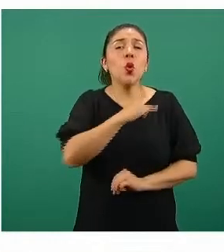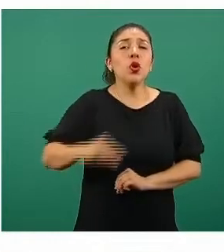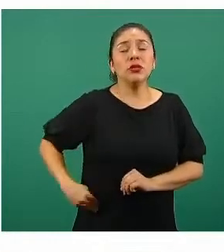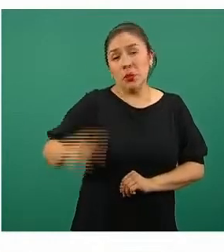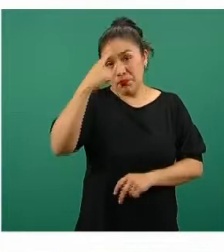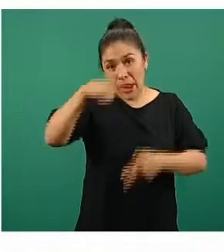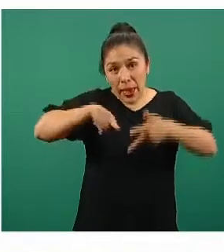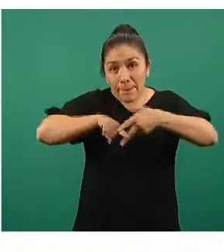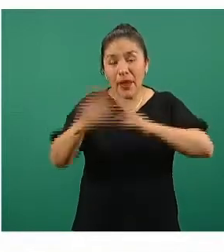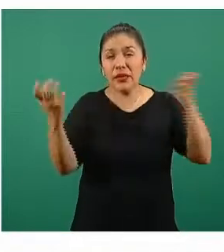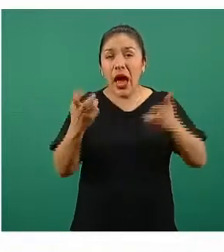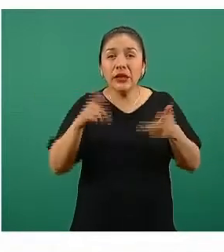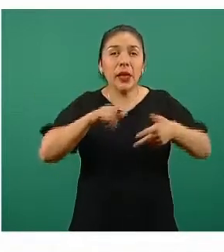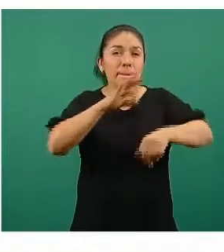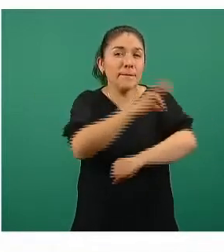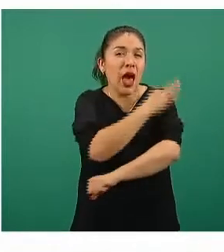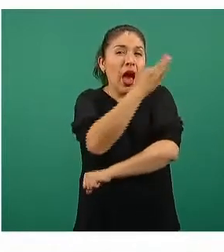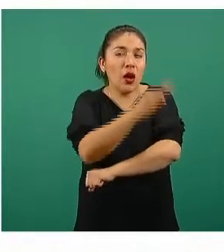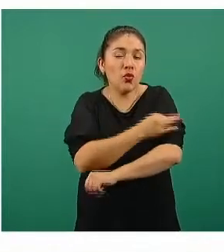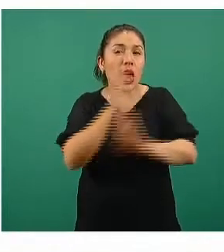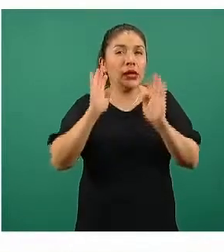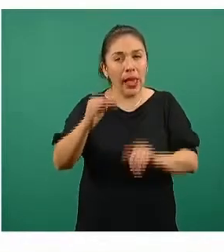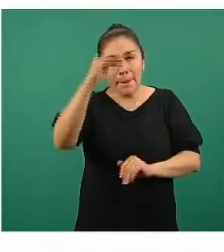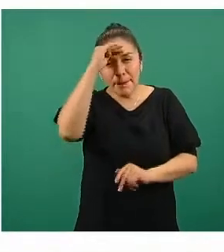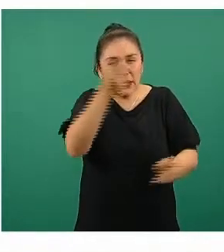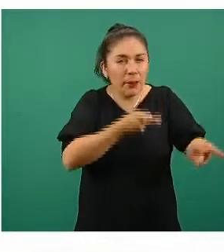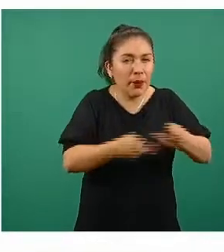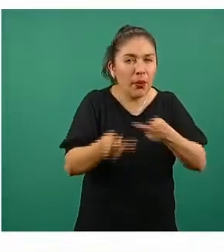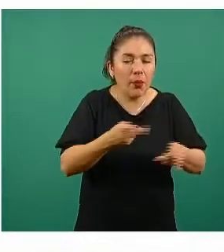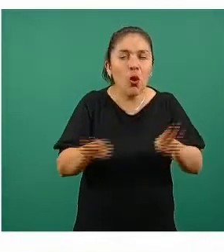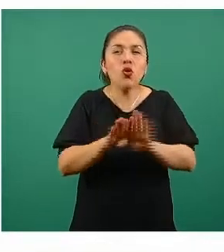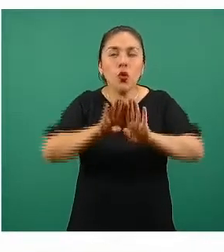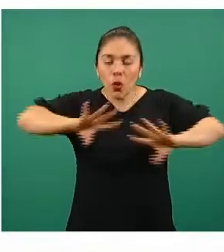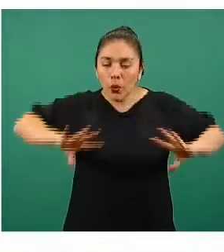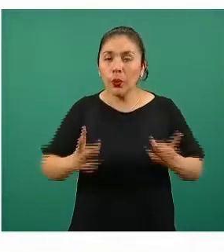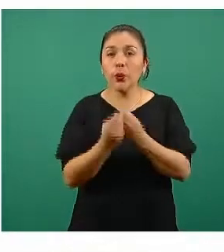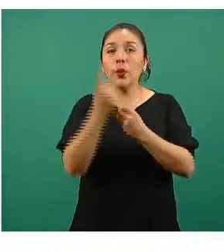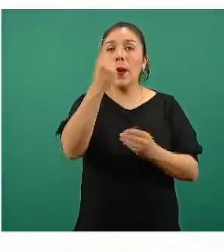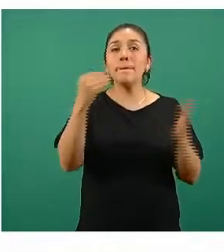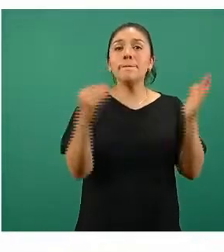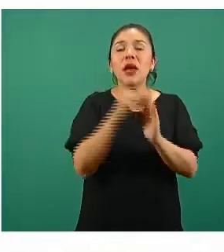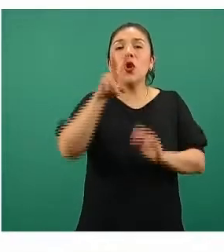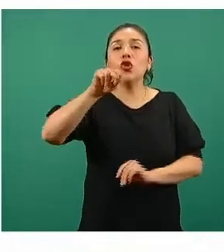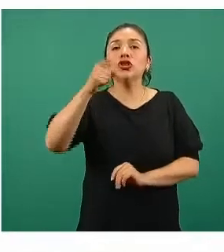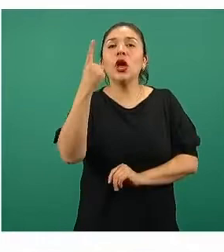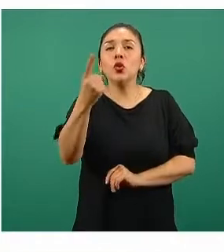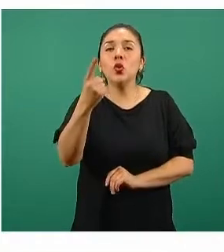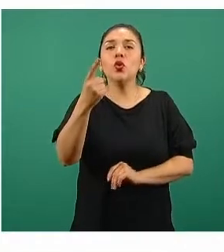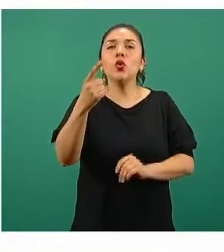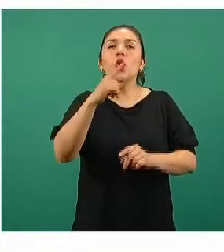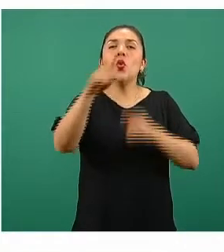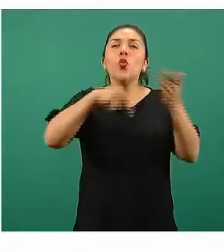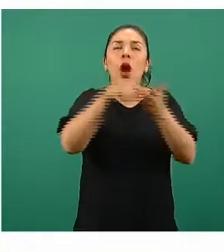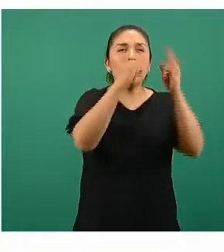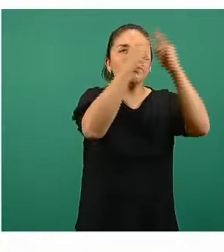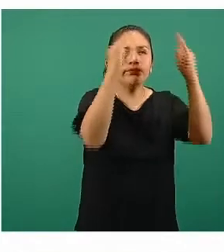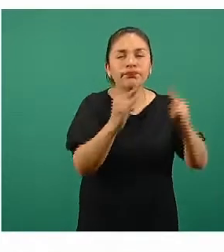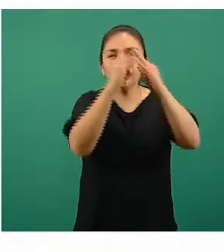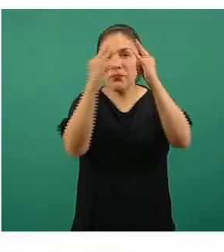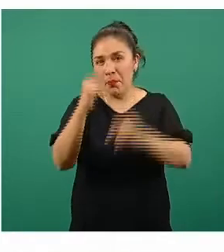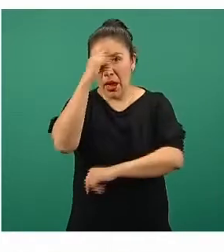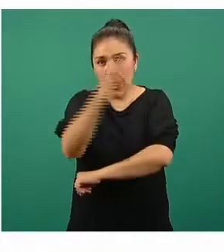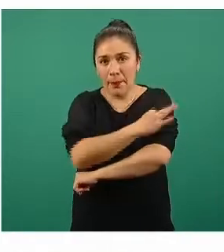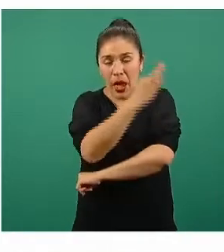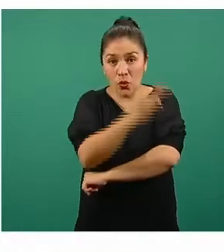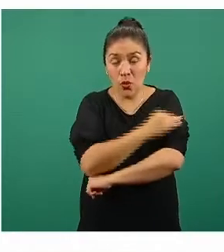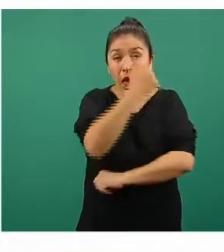arranque en donde se tiene pensado tener un total de 1.081 módulos o centros de vacunación.